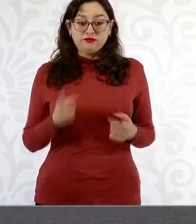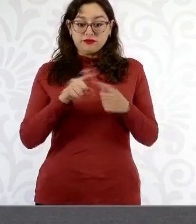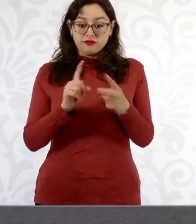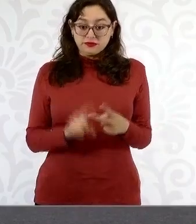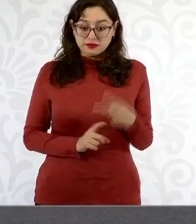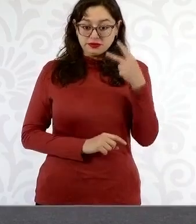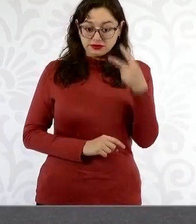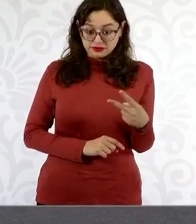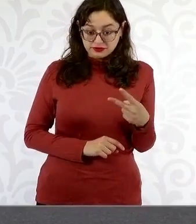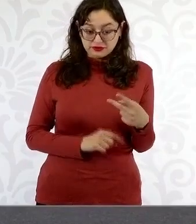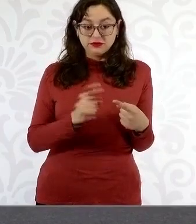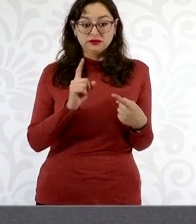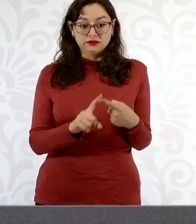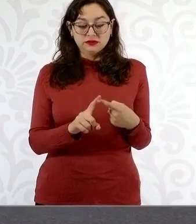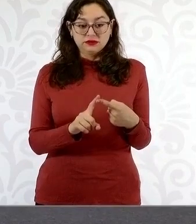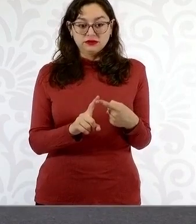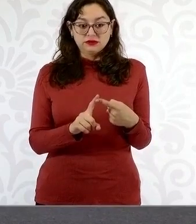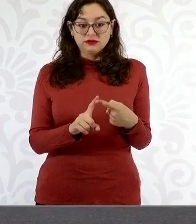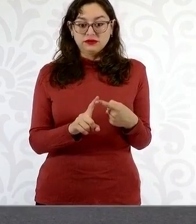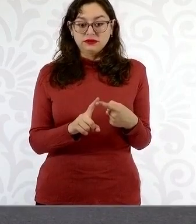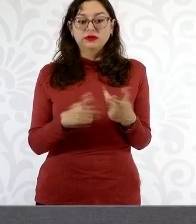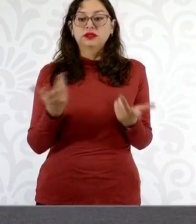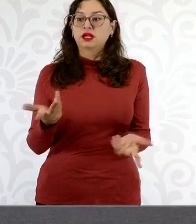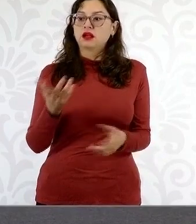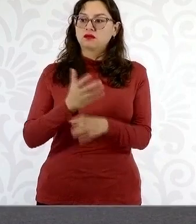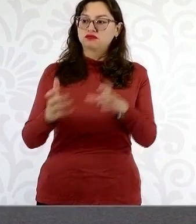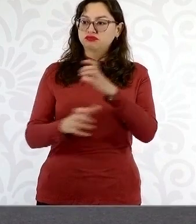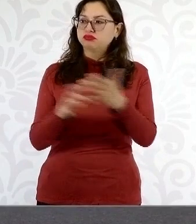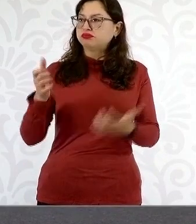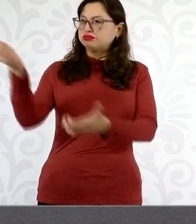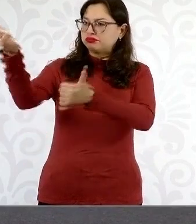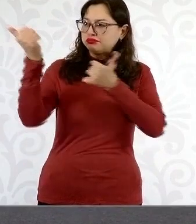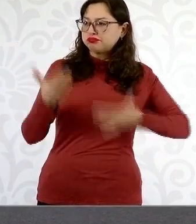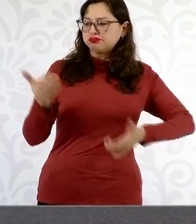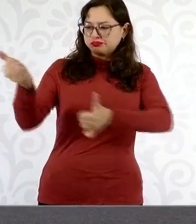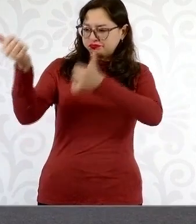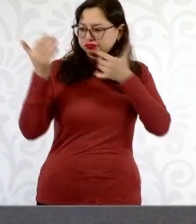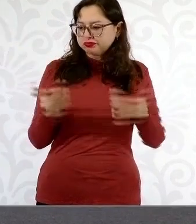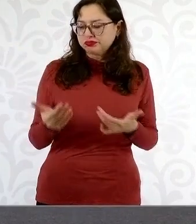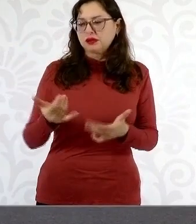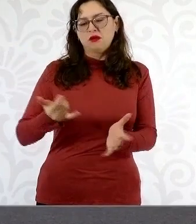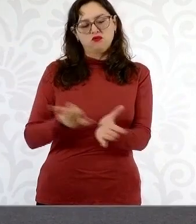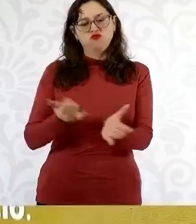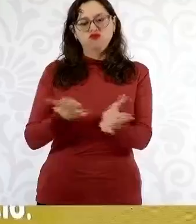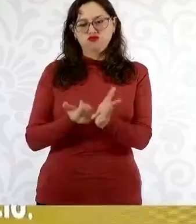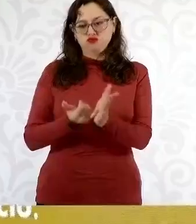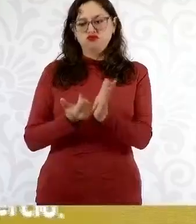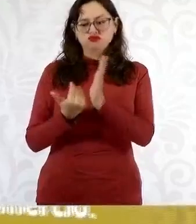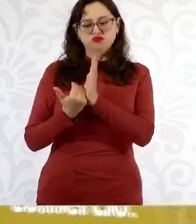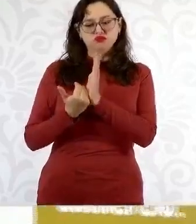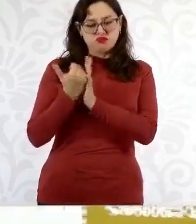aumentamos al 35% el arancel a mercancías confeccionadas, que vemos que tienen precios